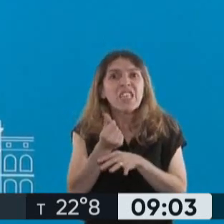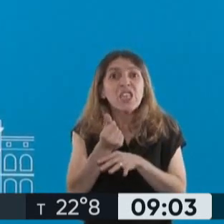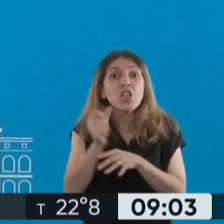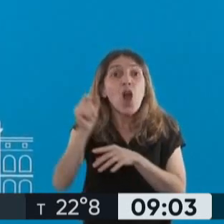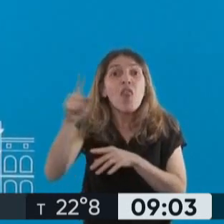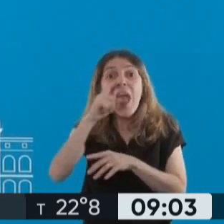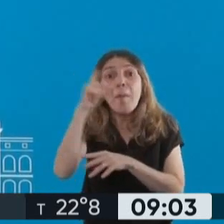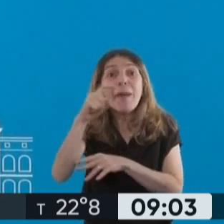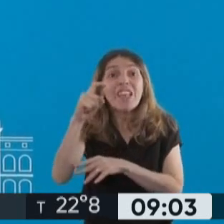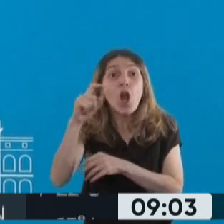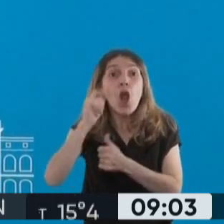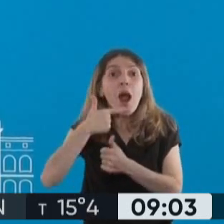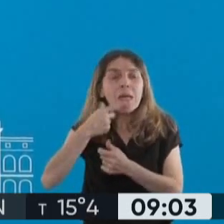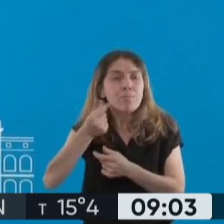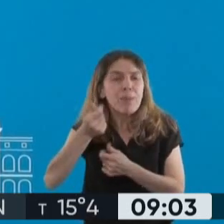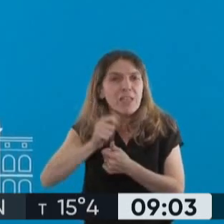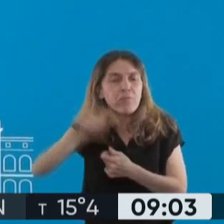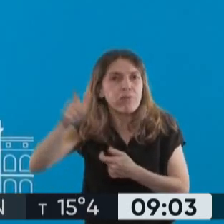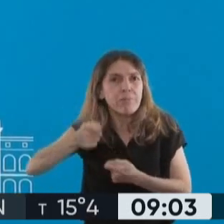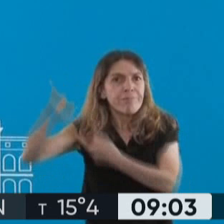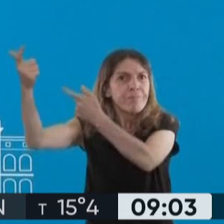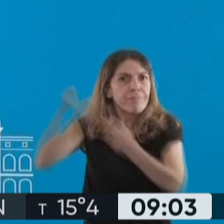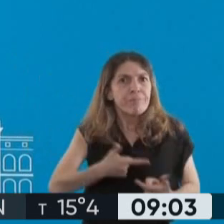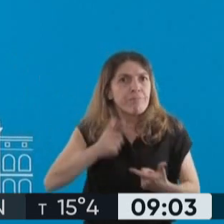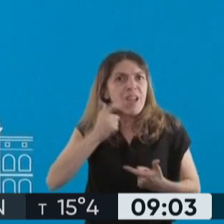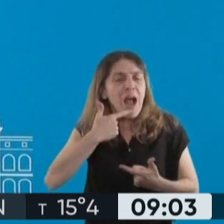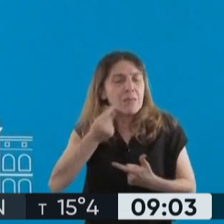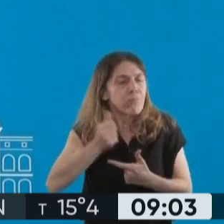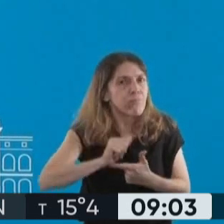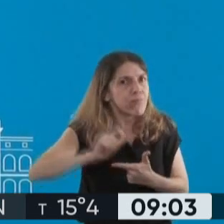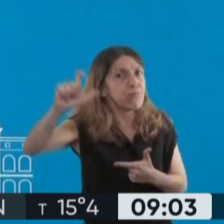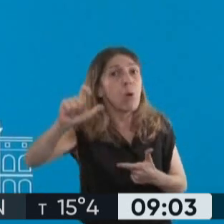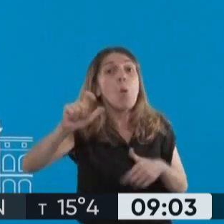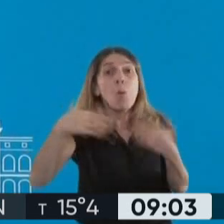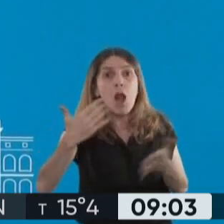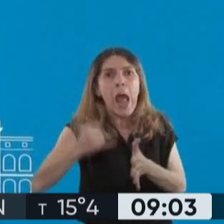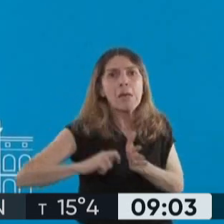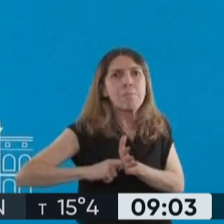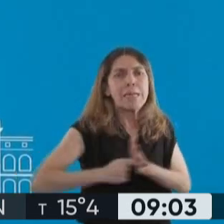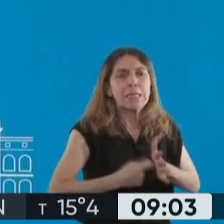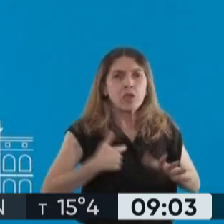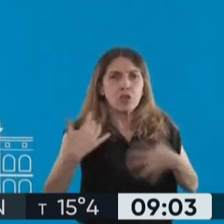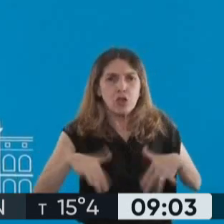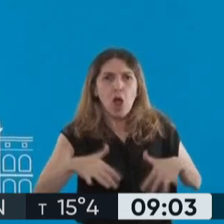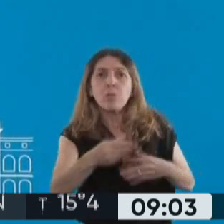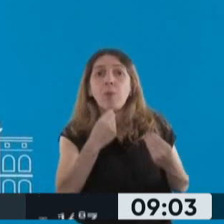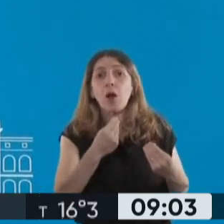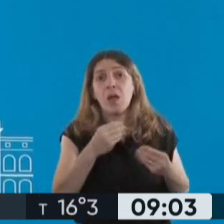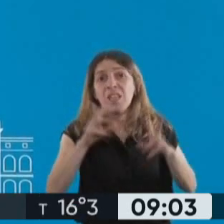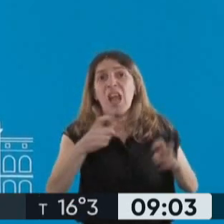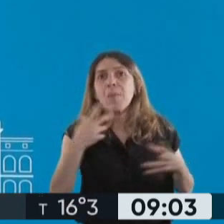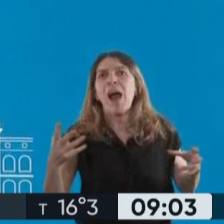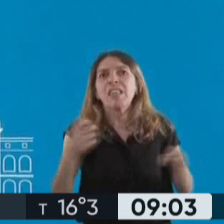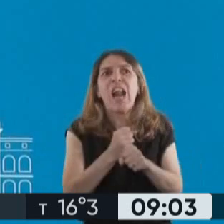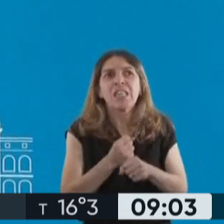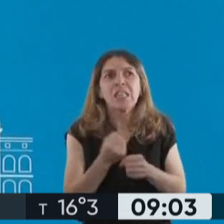del petróleo y del gas, con lo cual esto le agrega una cuota de presión a los precios y a la inflación en general en todo el mundo, porque tiene que ver con el transporte y